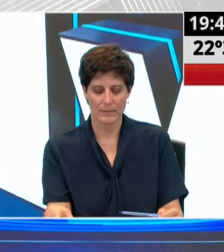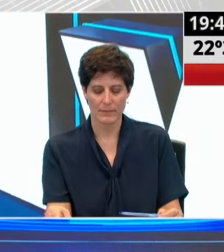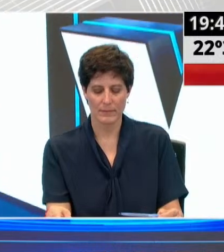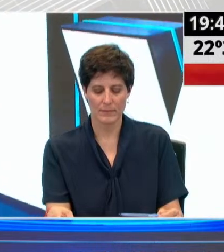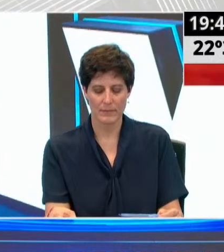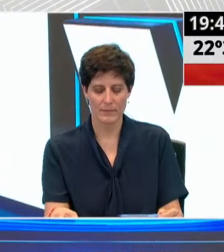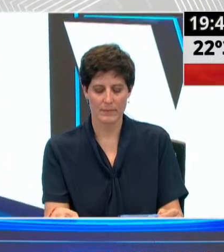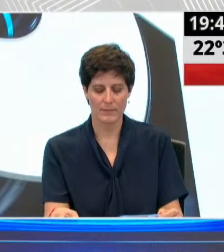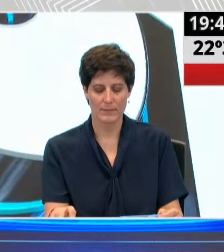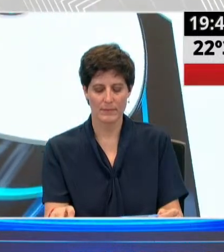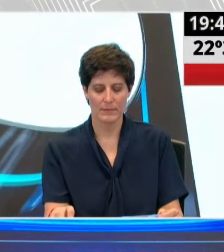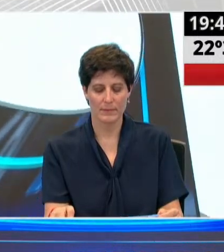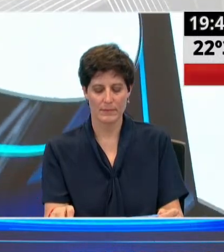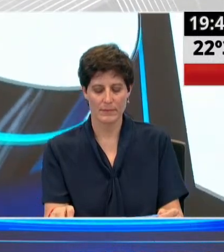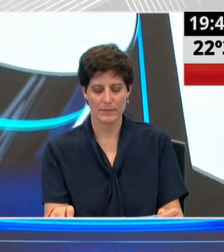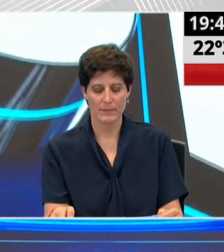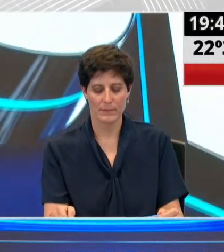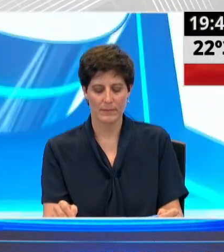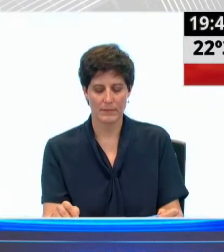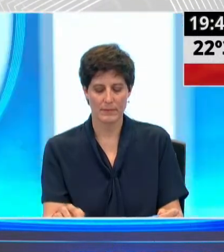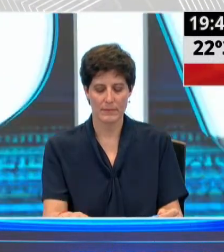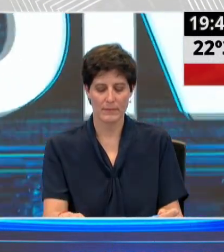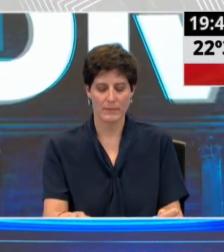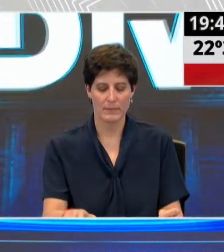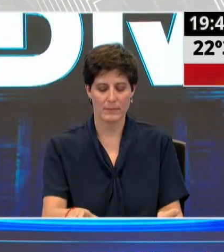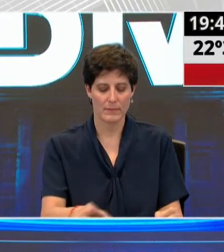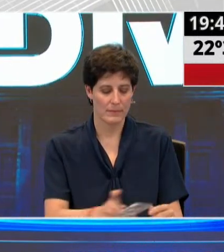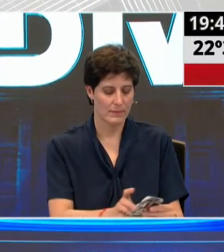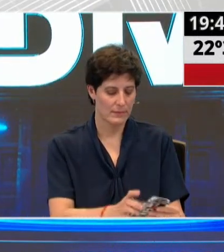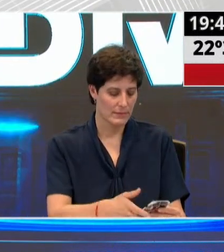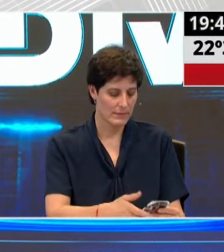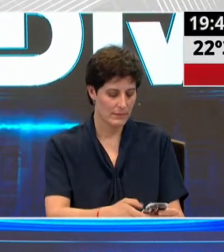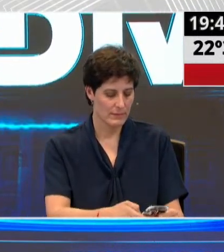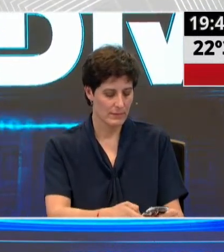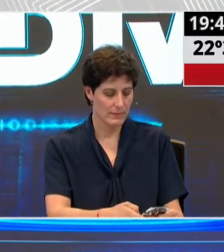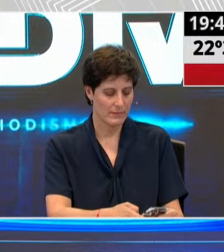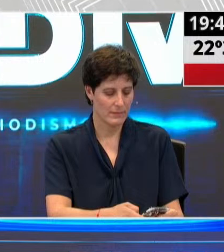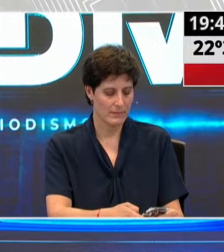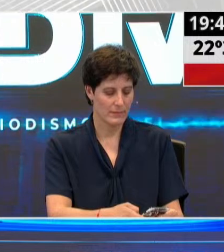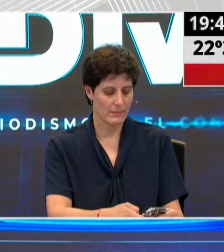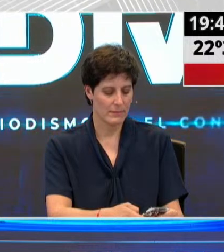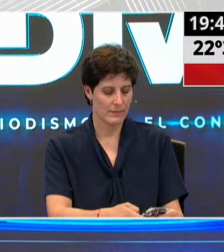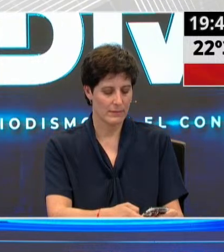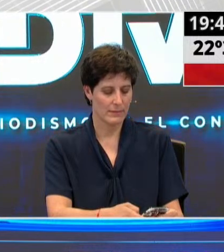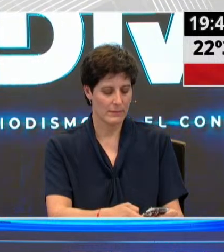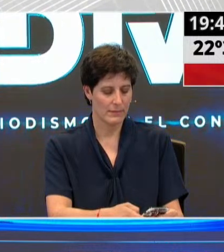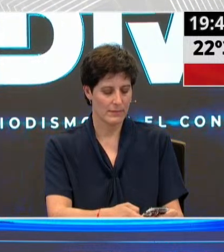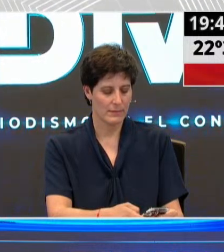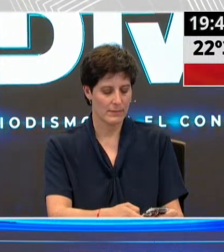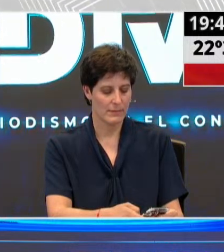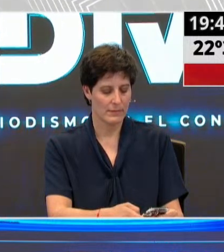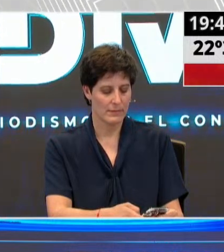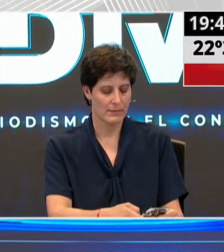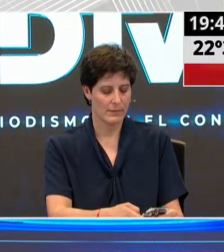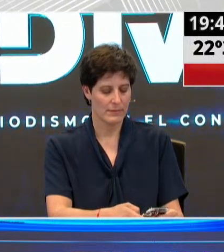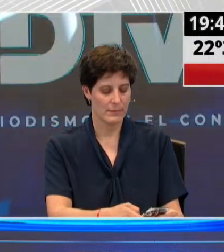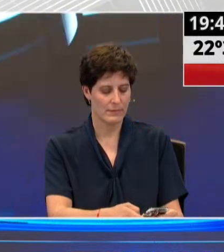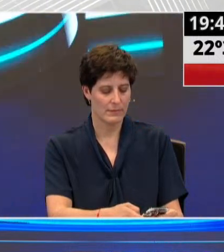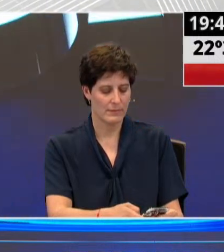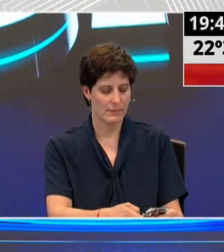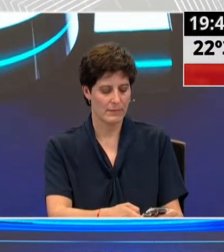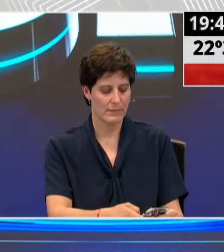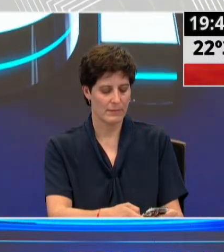también deje trascender hacia los diputados de su bloque, ¿no es cierto? Y a partir de ahí, bueno, ir viendo cómo se va dando ese desarrollo